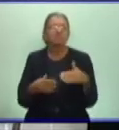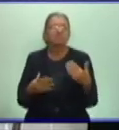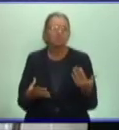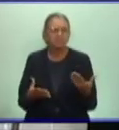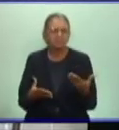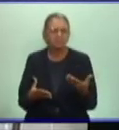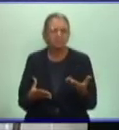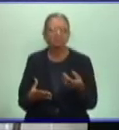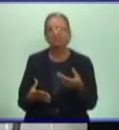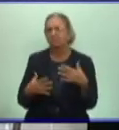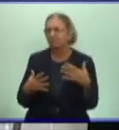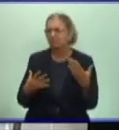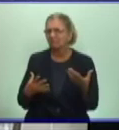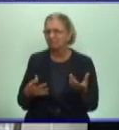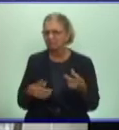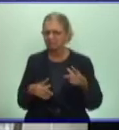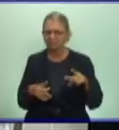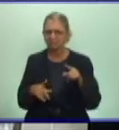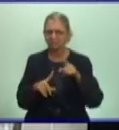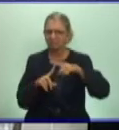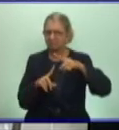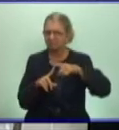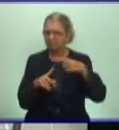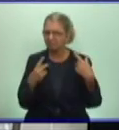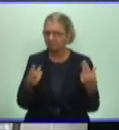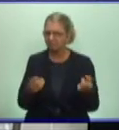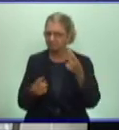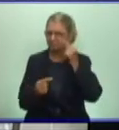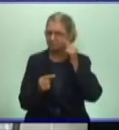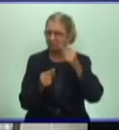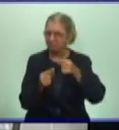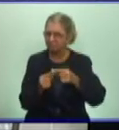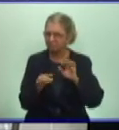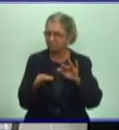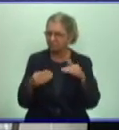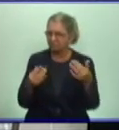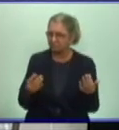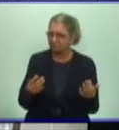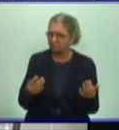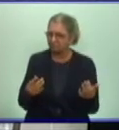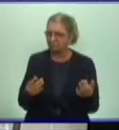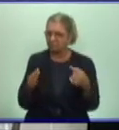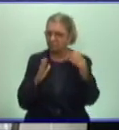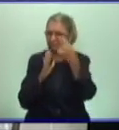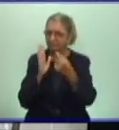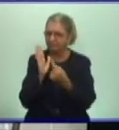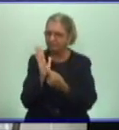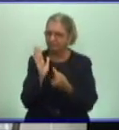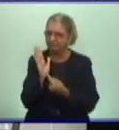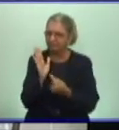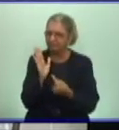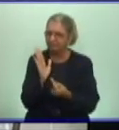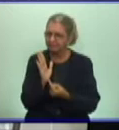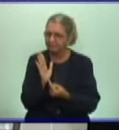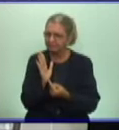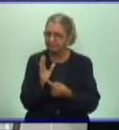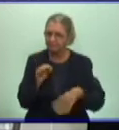trabajo. Ya. Y se pudieron referir, como dije anteriormente, a hablar realmente de las características de la región, pero se